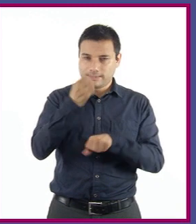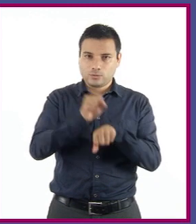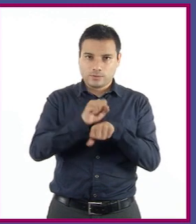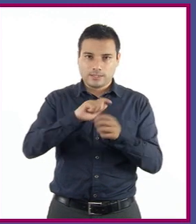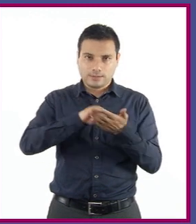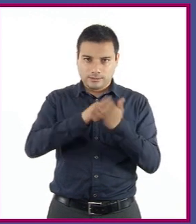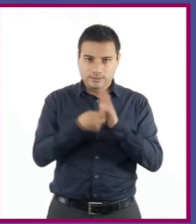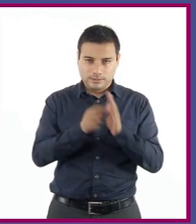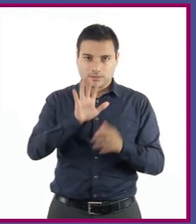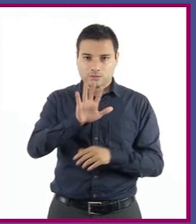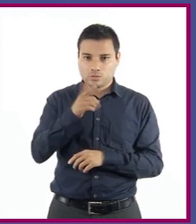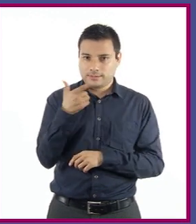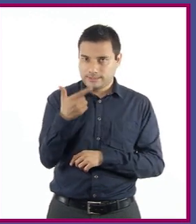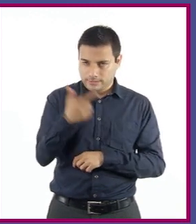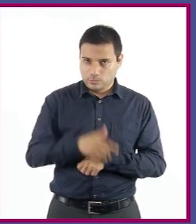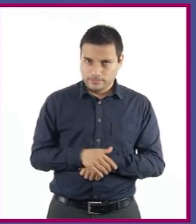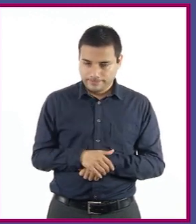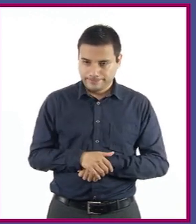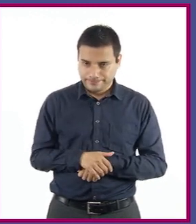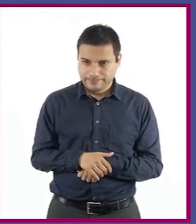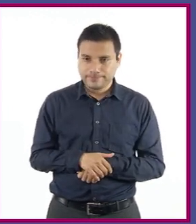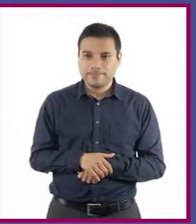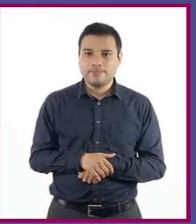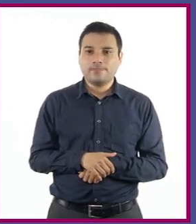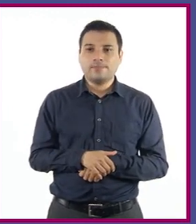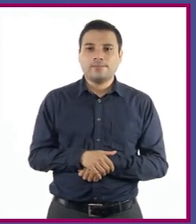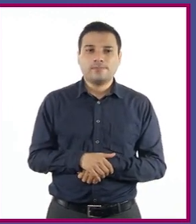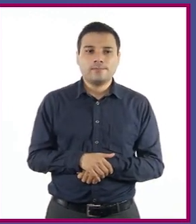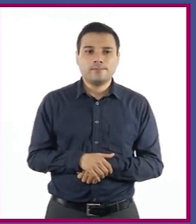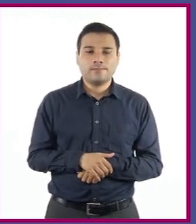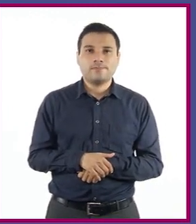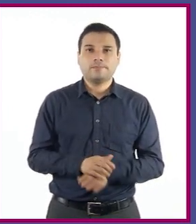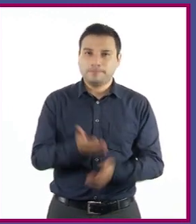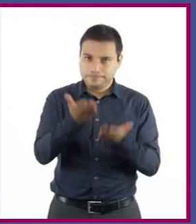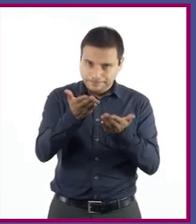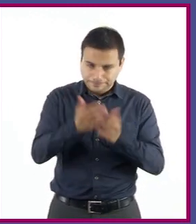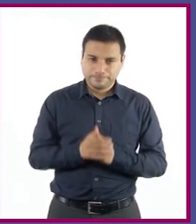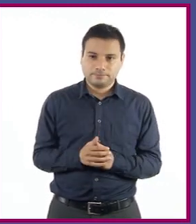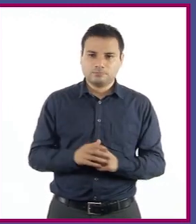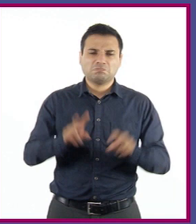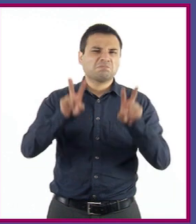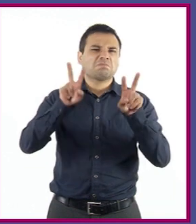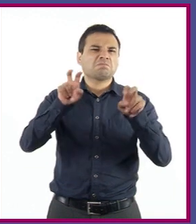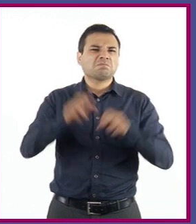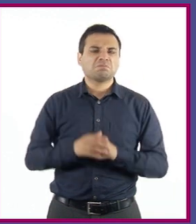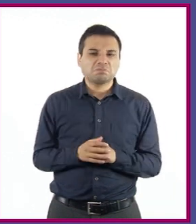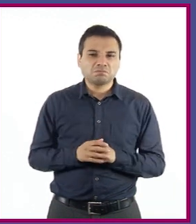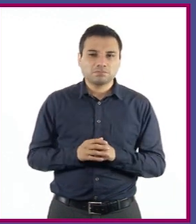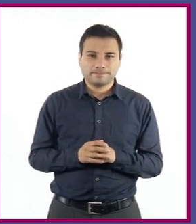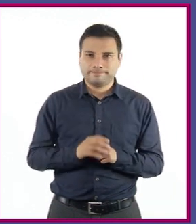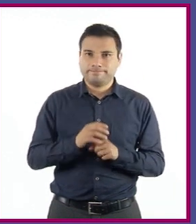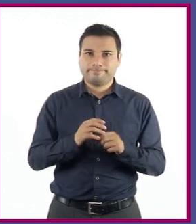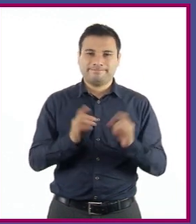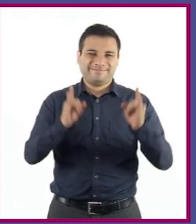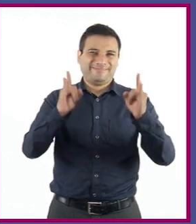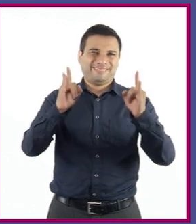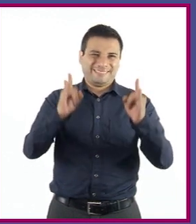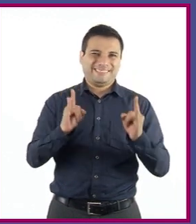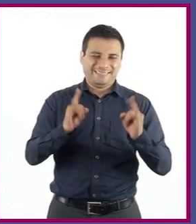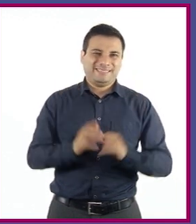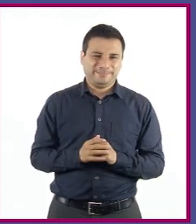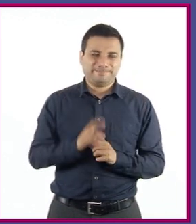Técnica 57 Guillermo Prieto. Presente. Asunto: Mejora de las